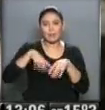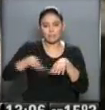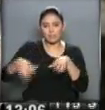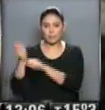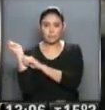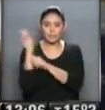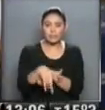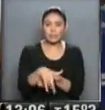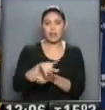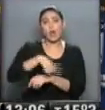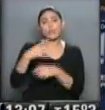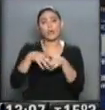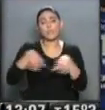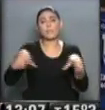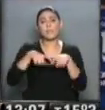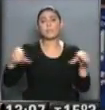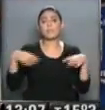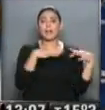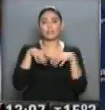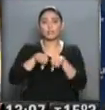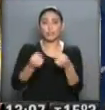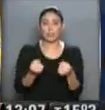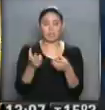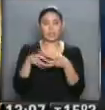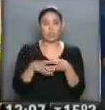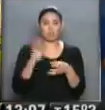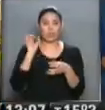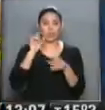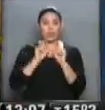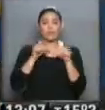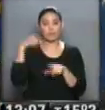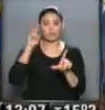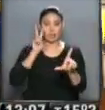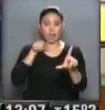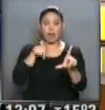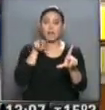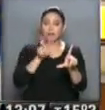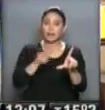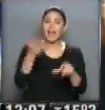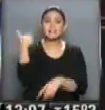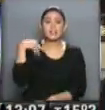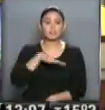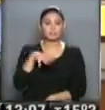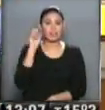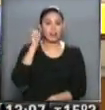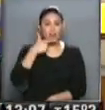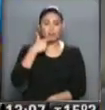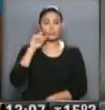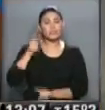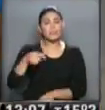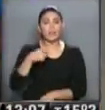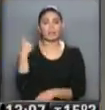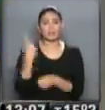El partido suspendido con All Boys. Esto que estamos viendo ahora en pantalla, que fue lo que sucedió ayer en Lanús, y ni hablar, lo que decimos siempre, en el